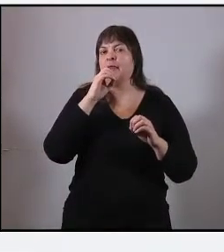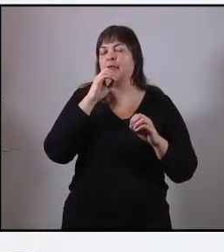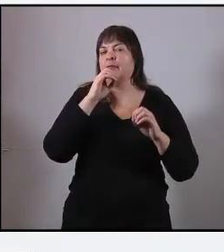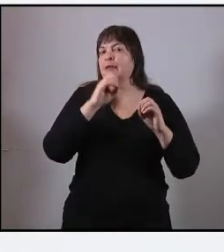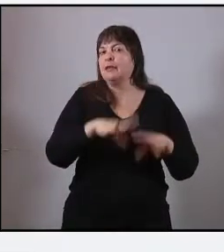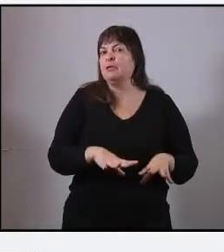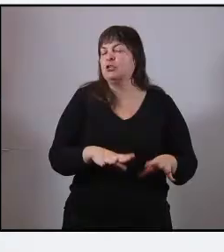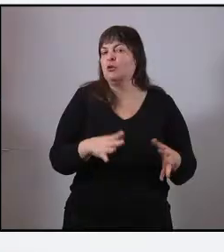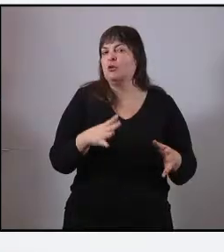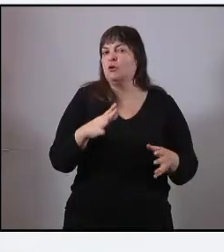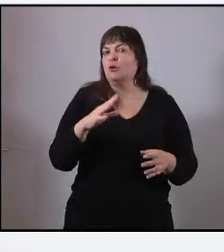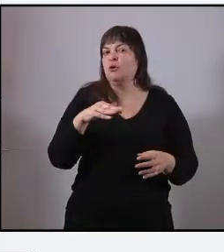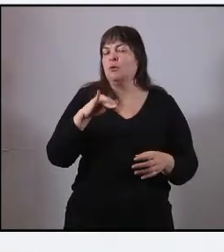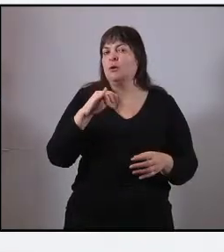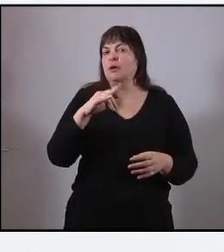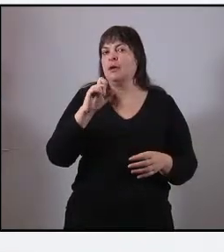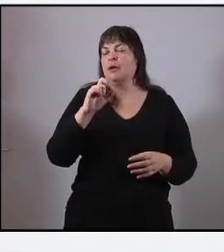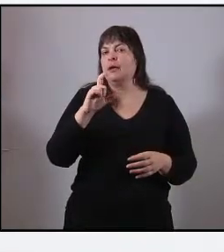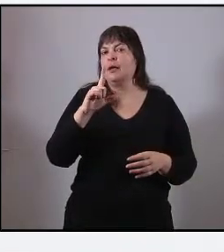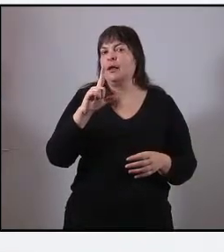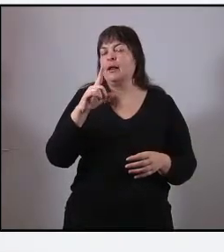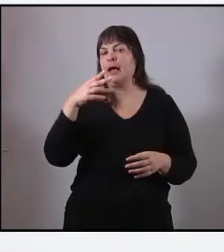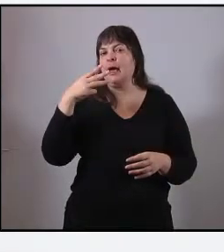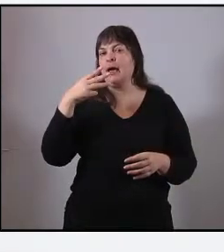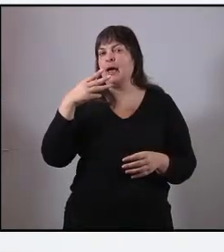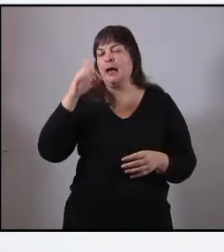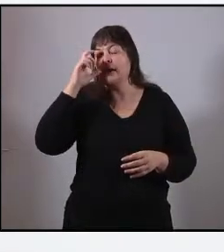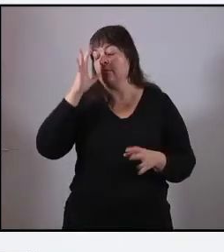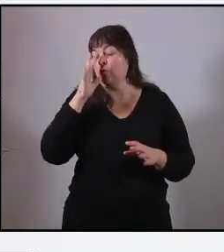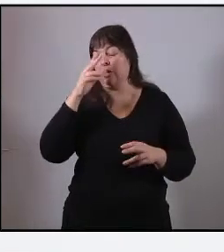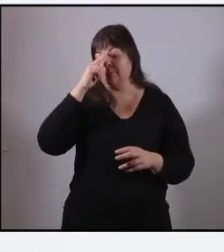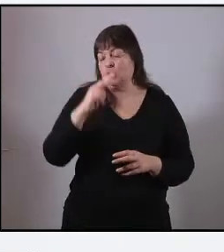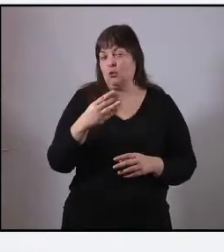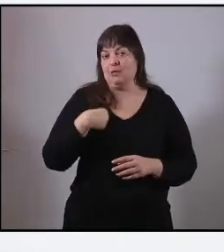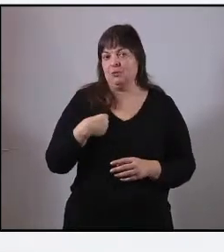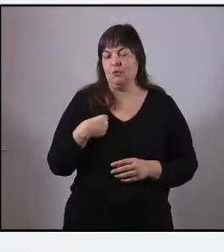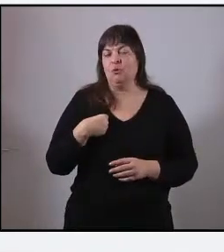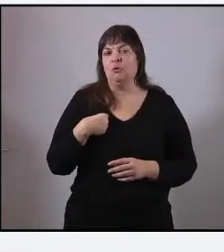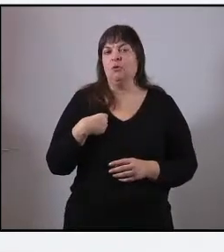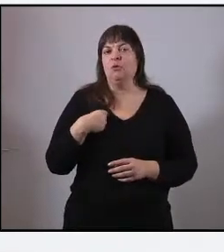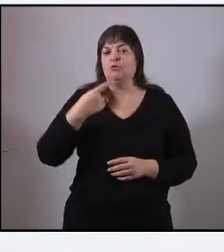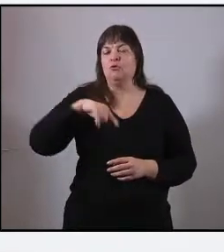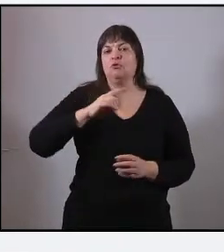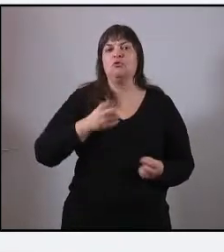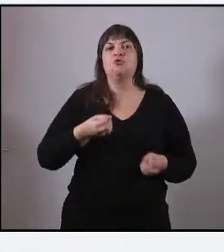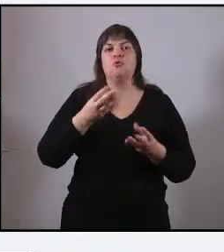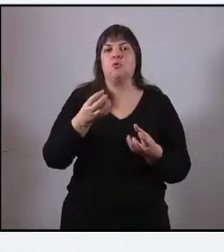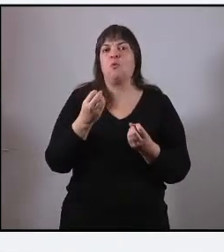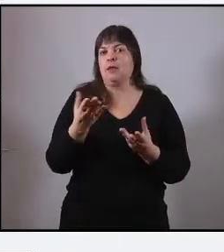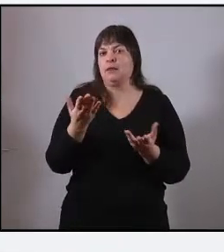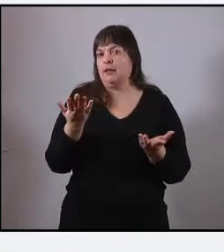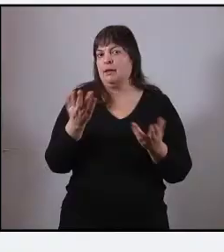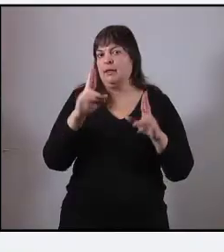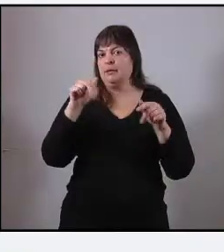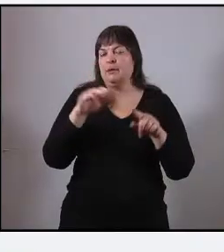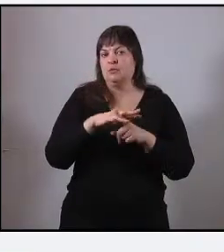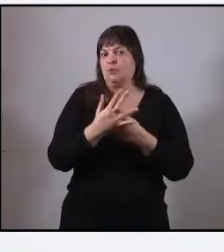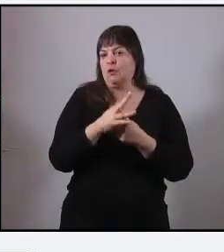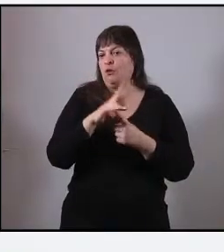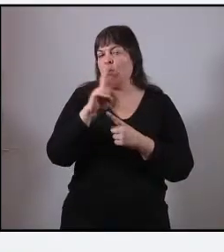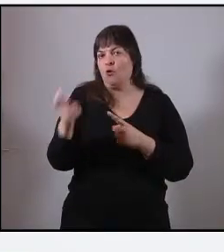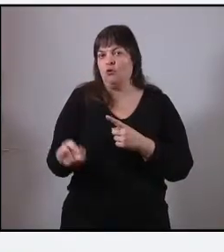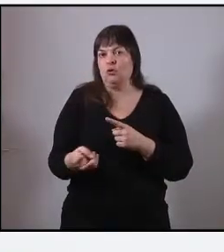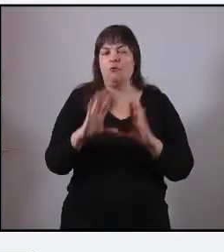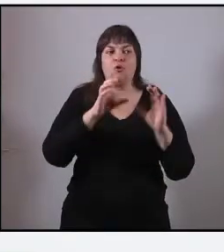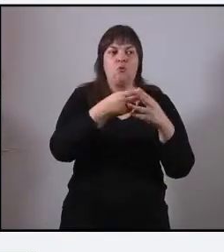que también utilice el mismo respeto y la misma lealtad institucional con la que nos manifestamos acerca de cualquier otra situación en cualquier